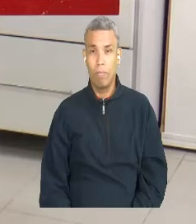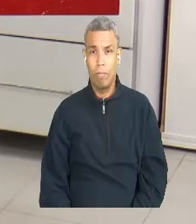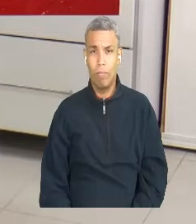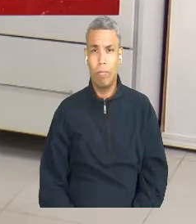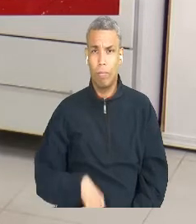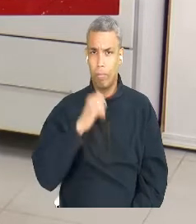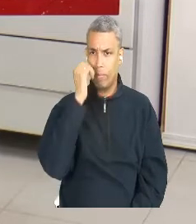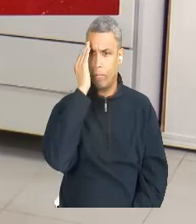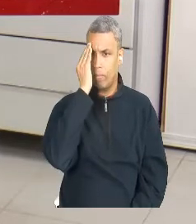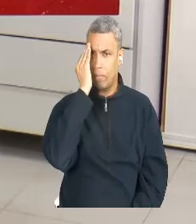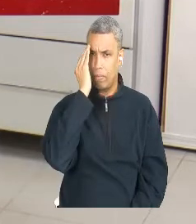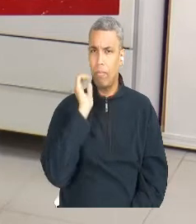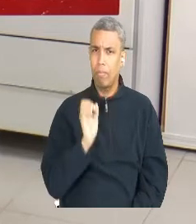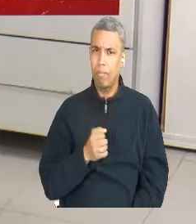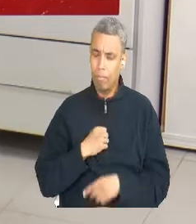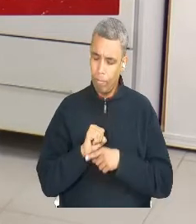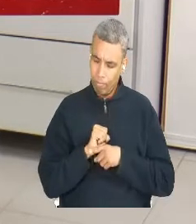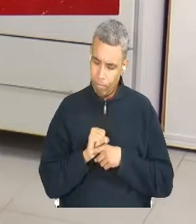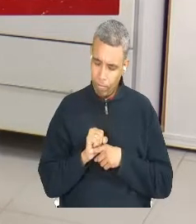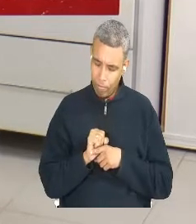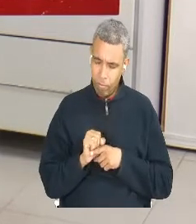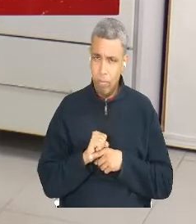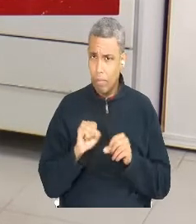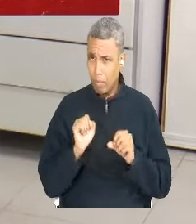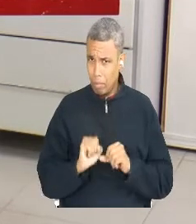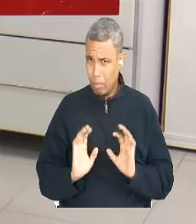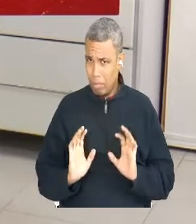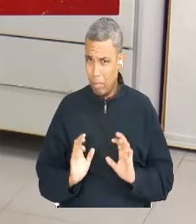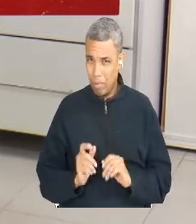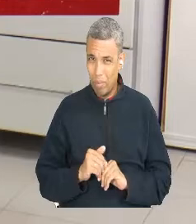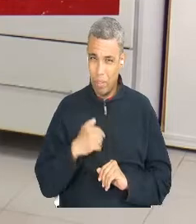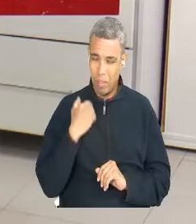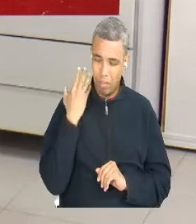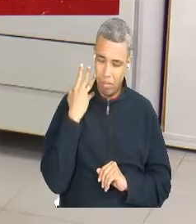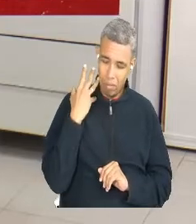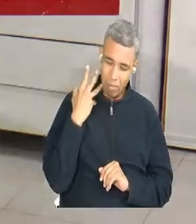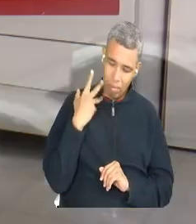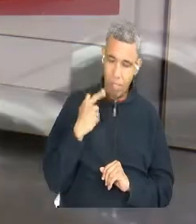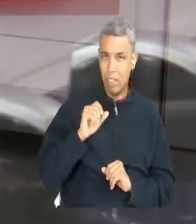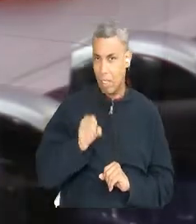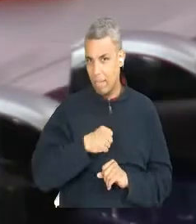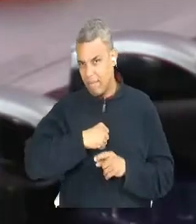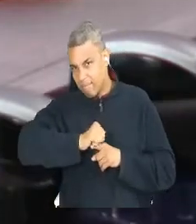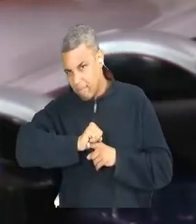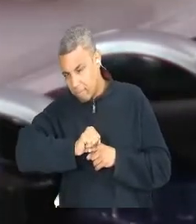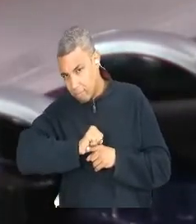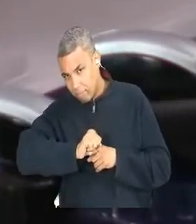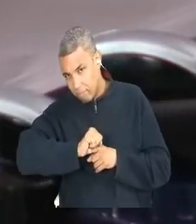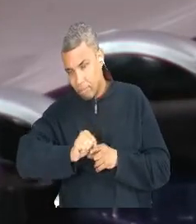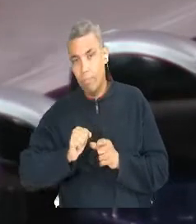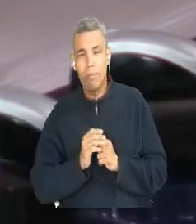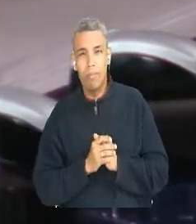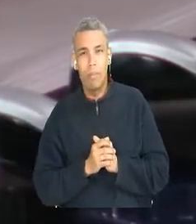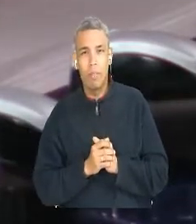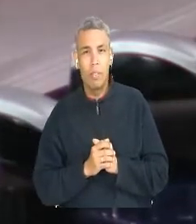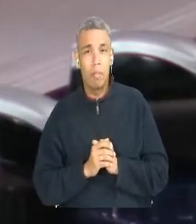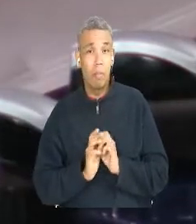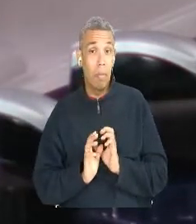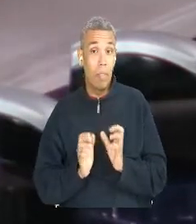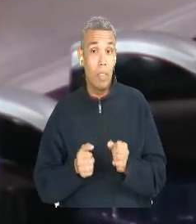la puede llegar a practicar, a realizar en casa, como yo lo estoy haciendo cada 8 días, sí, señoras y señores, pueden estar ustedes también haciéndolas y